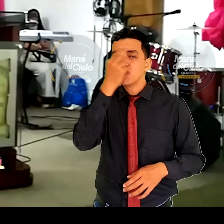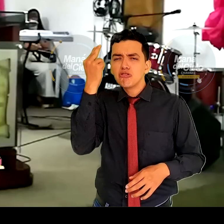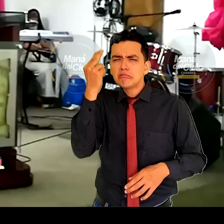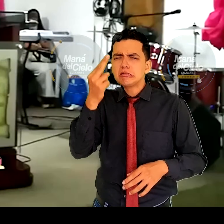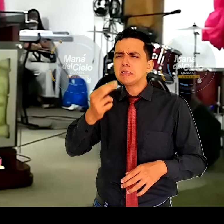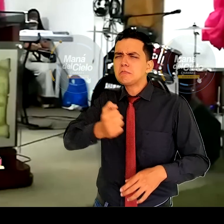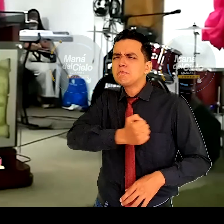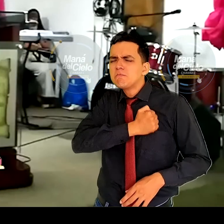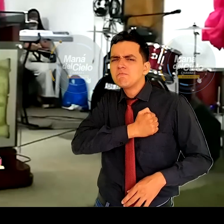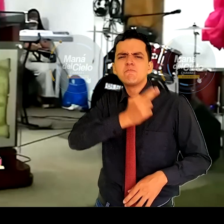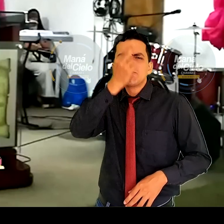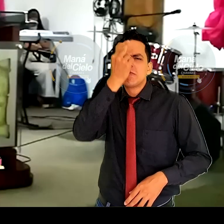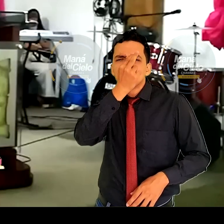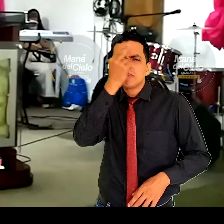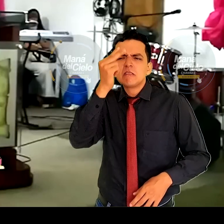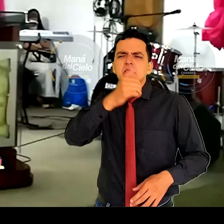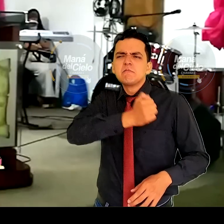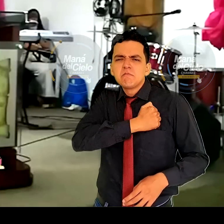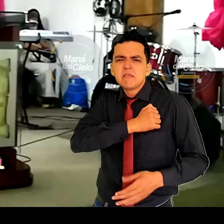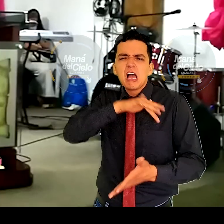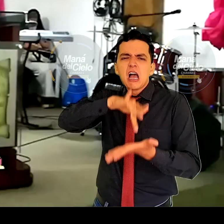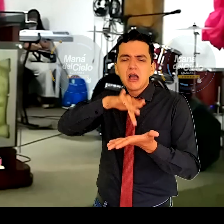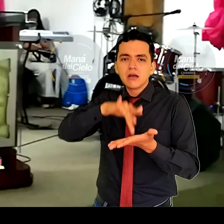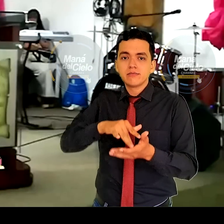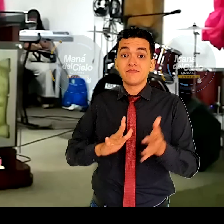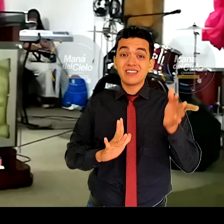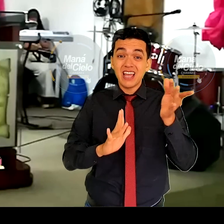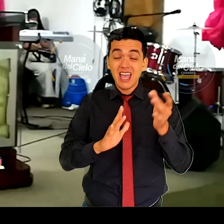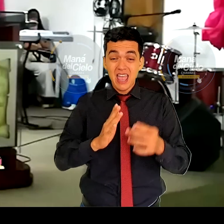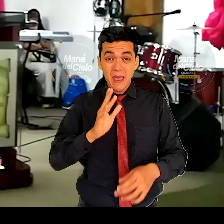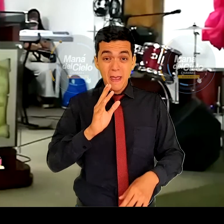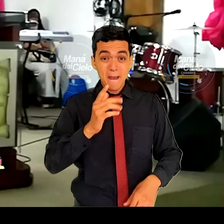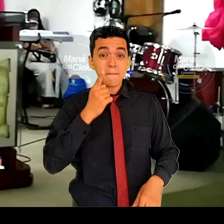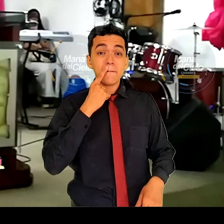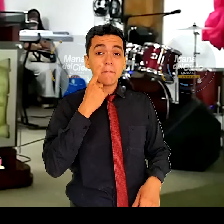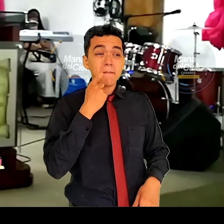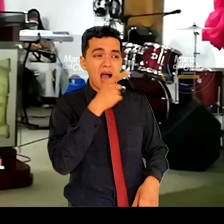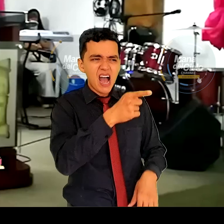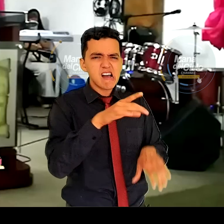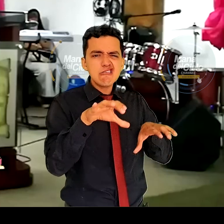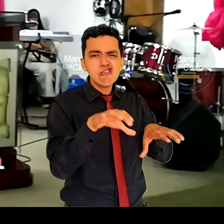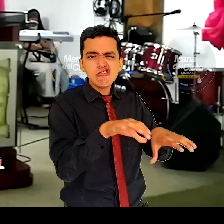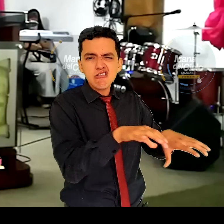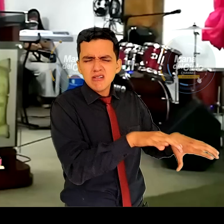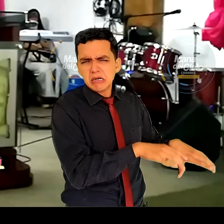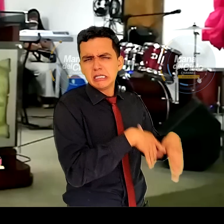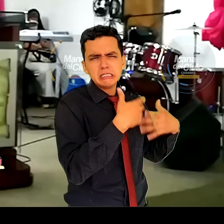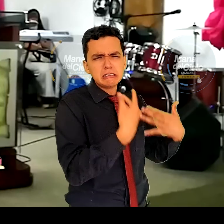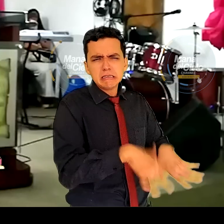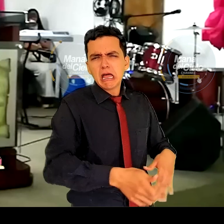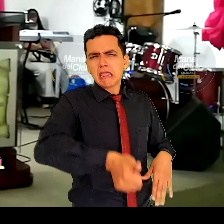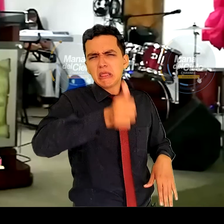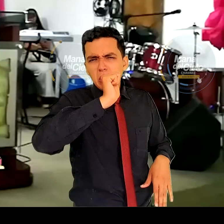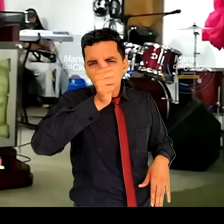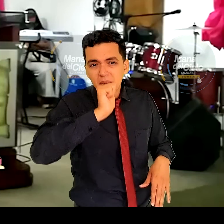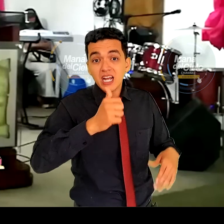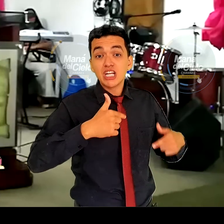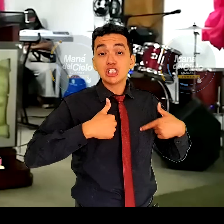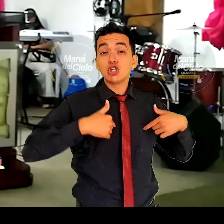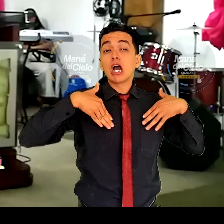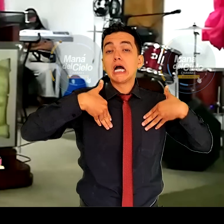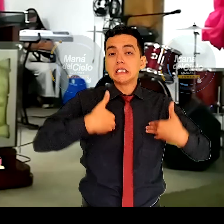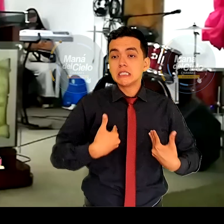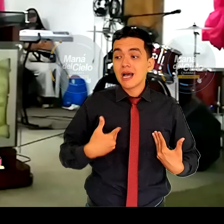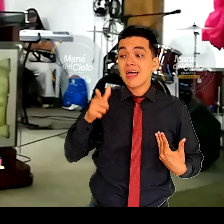más mujeriego, se volvía más tomador, se volvía más sinvergüenza, y reza y reza. Entonces yo estaba cansada de rezar. Usted se imagina lo que